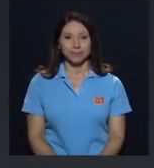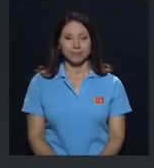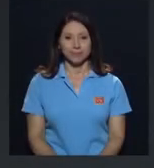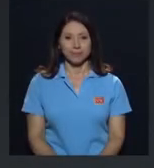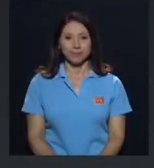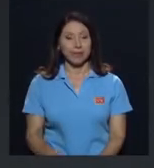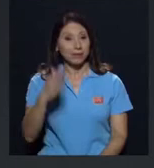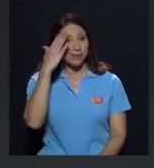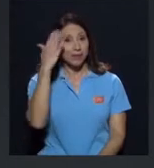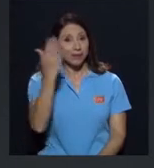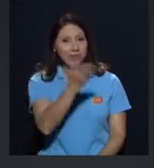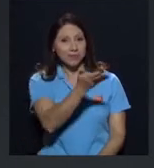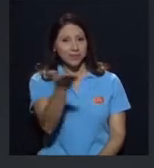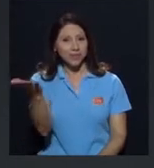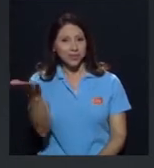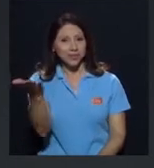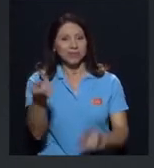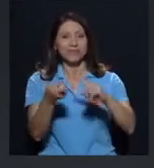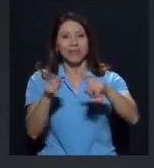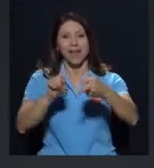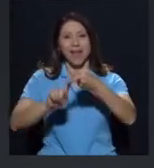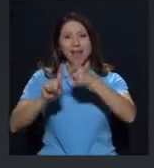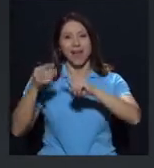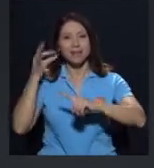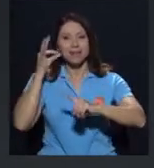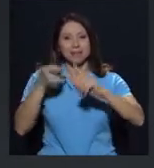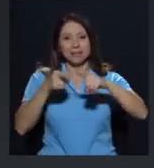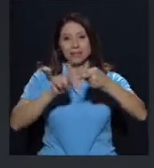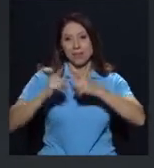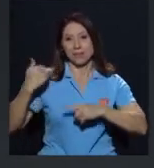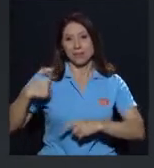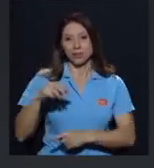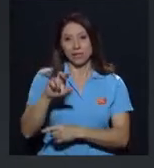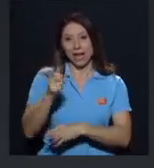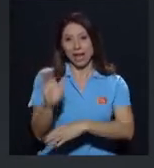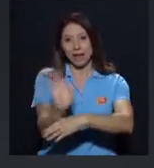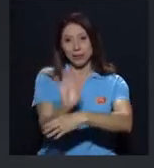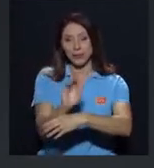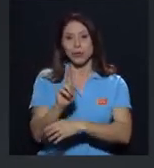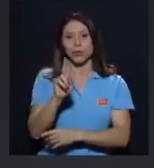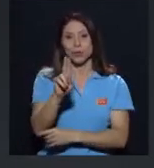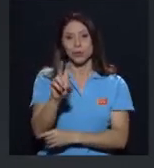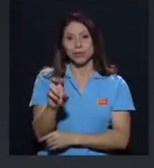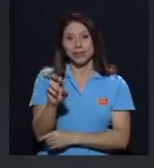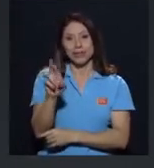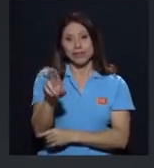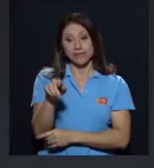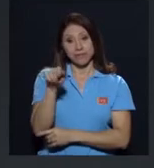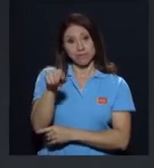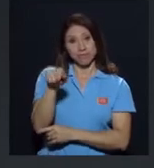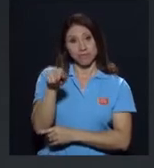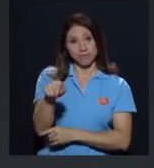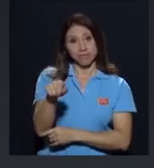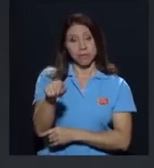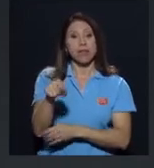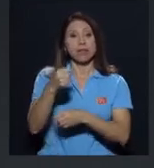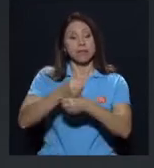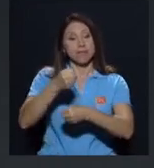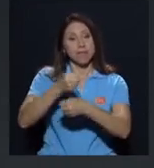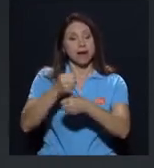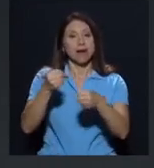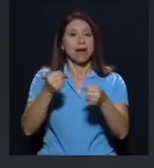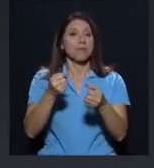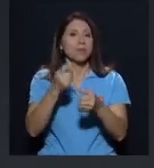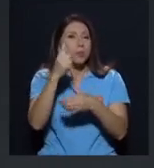los saludamos amigas y amigos de canal use este medio televisivo universitario que se paga